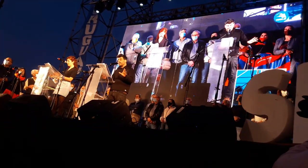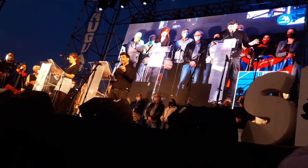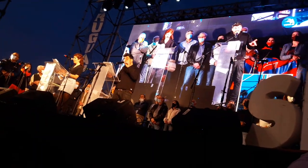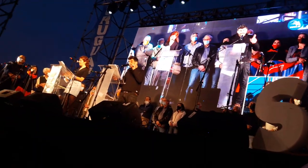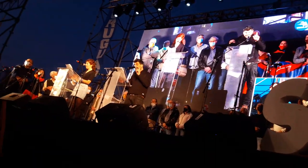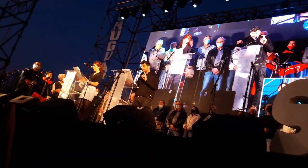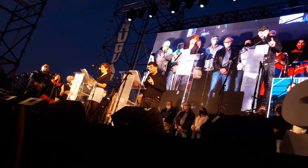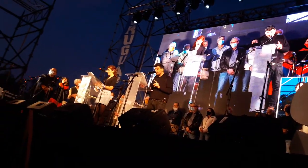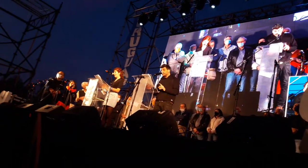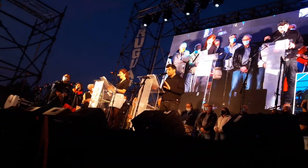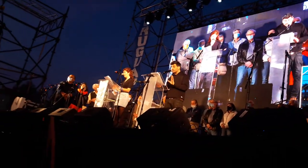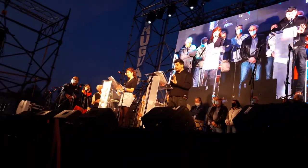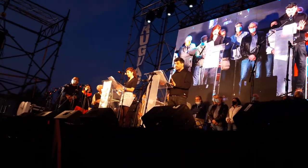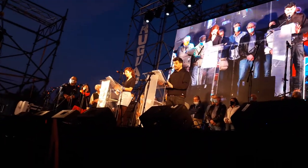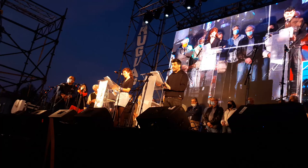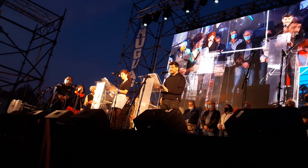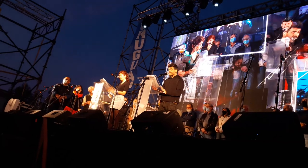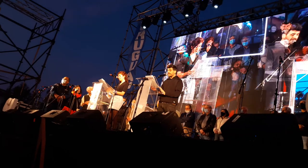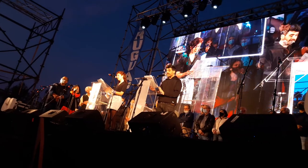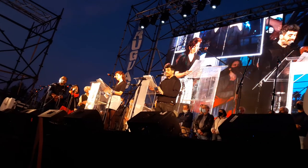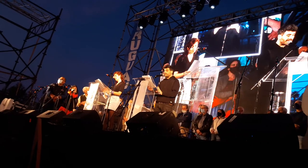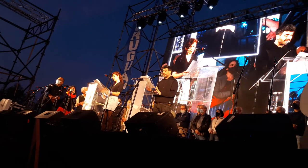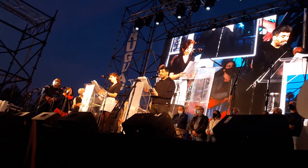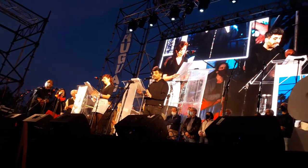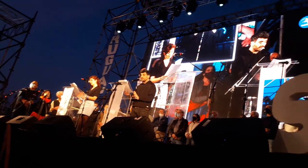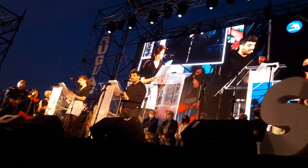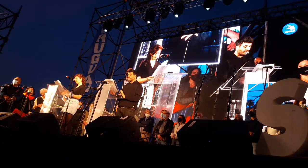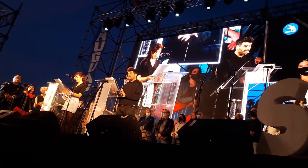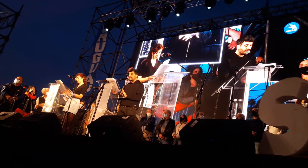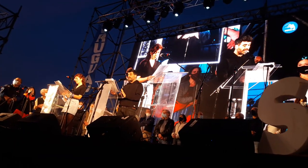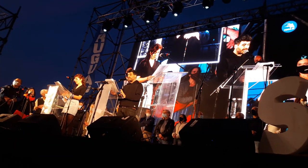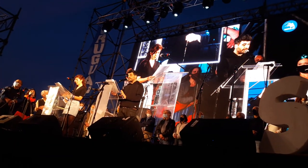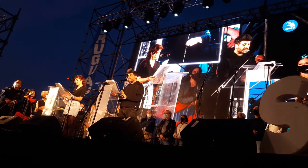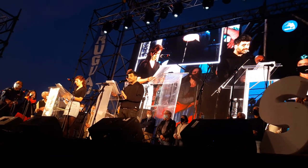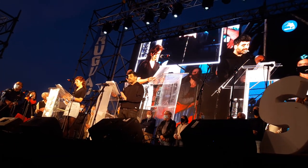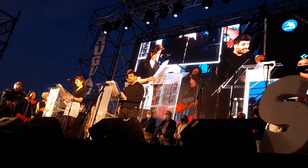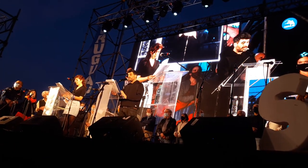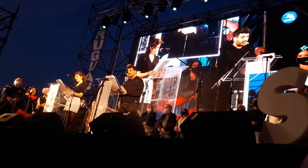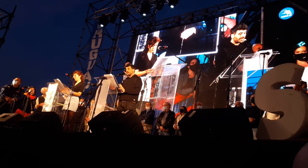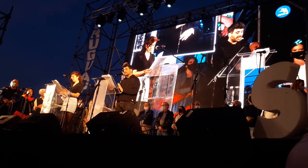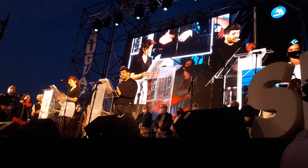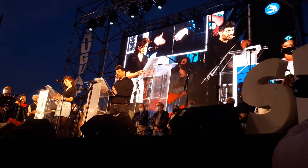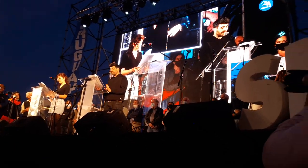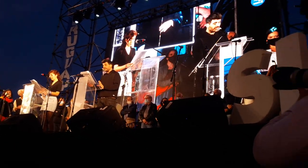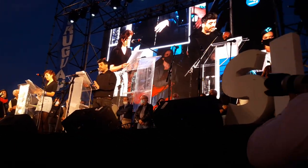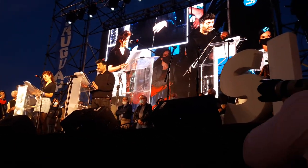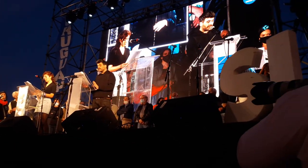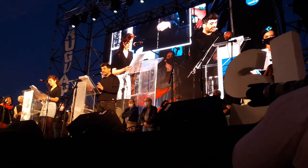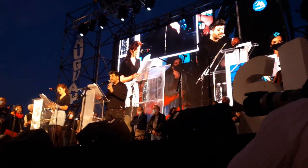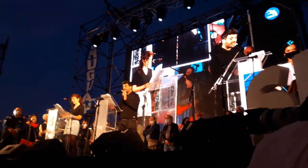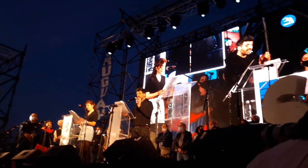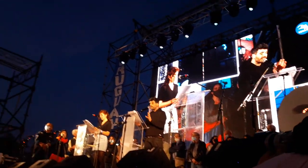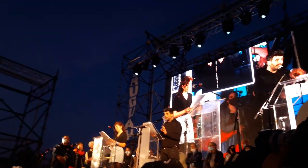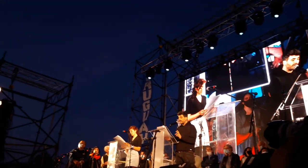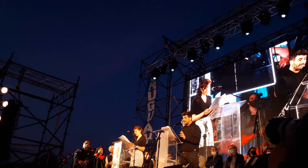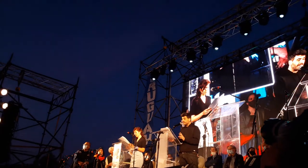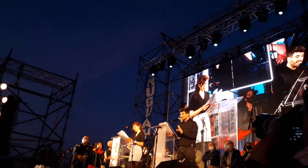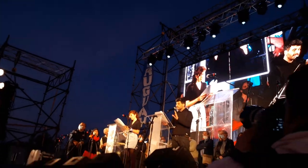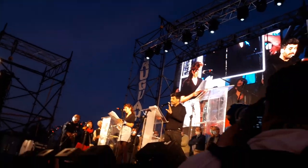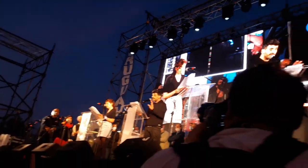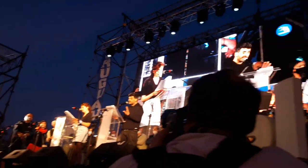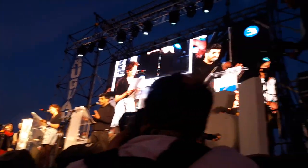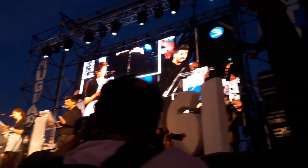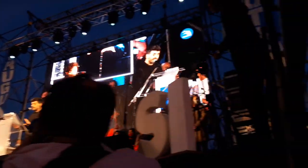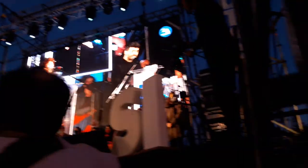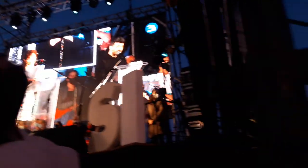tal. En ese caso, solo se podrá acceder a esta por resolución fundada del Presidente de la República en Consejo de Ministros. De esta forma,